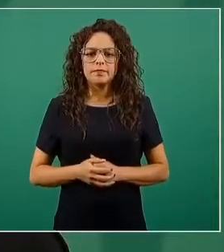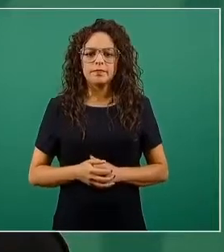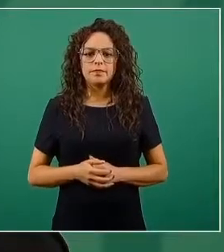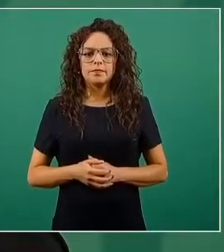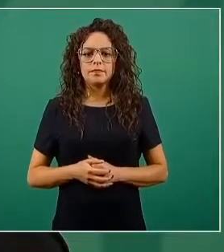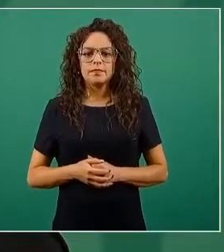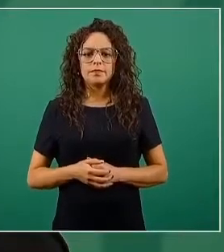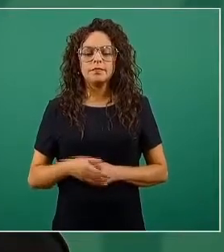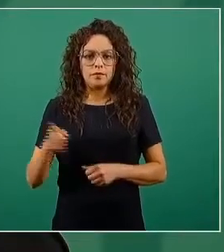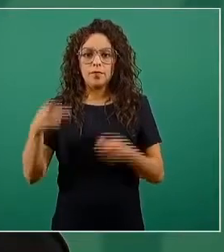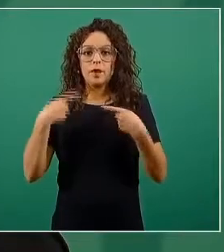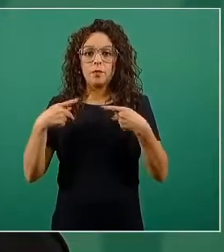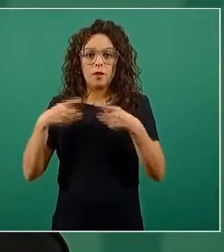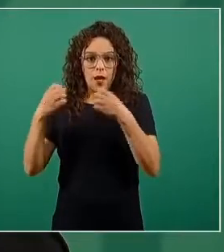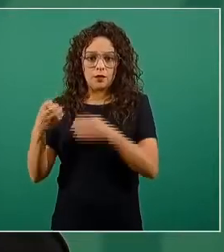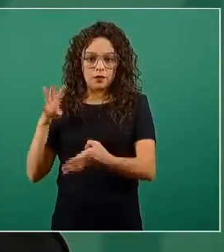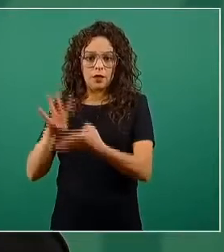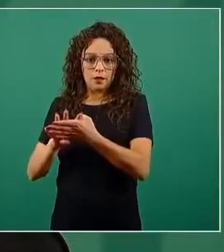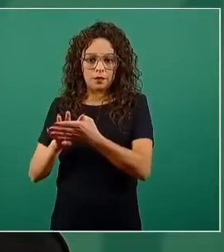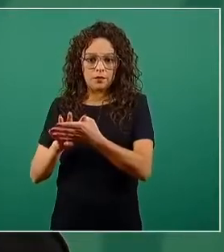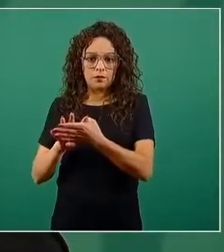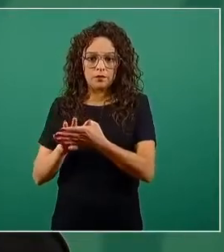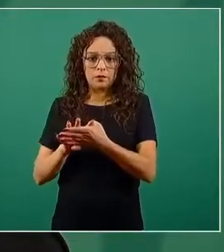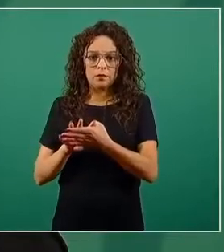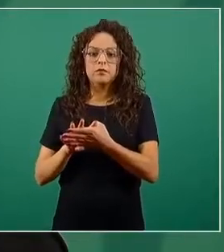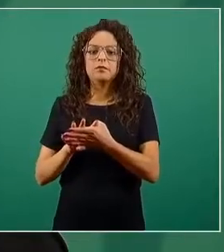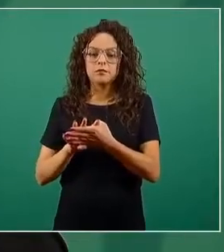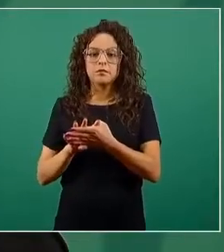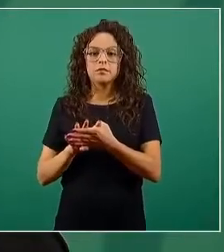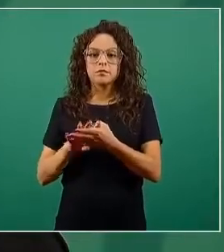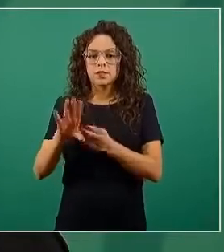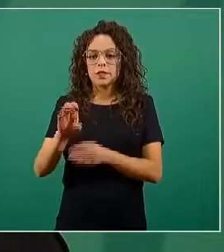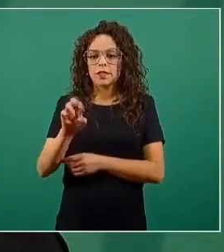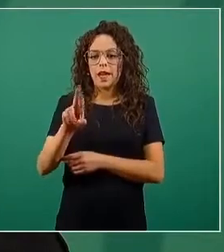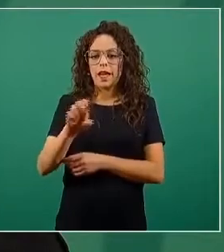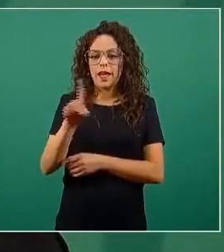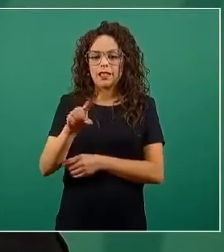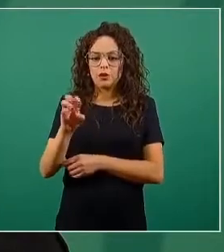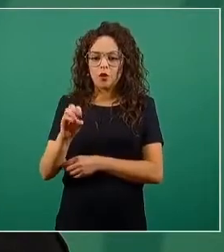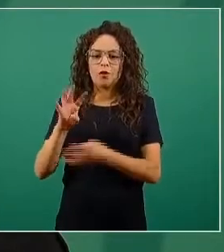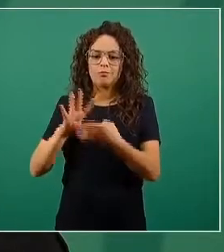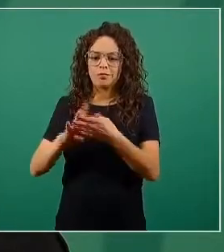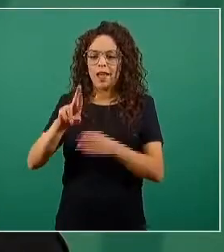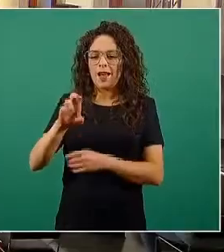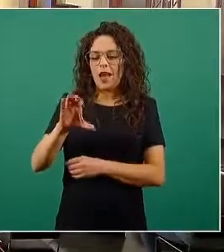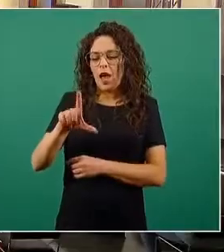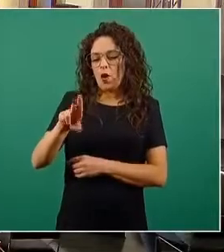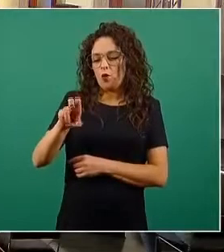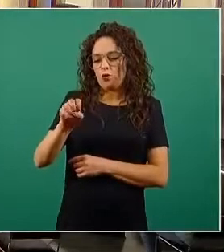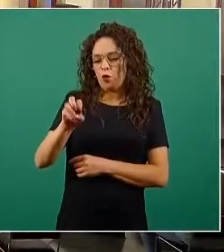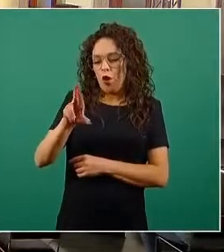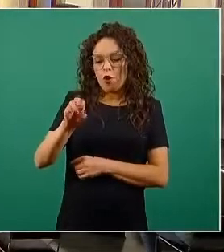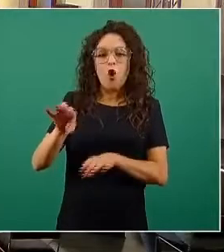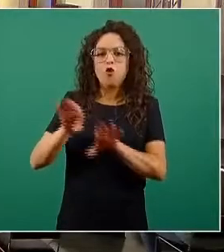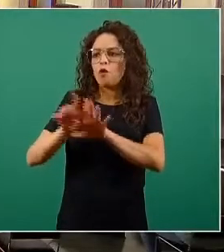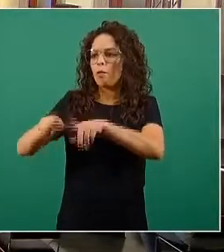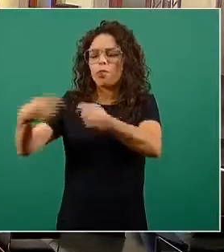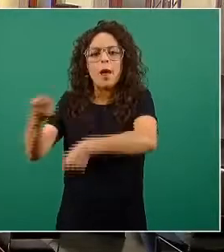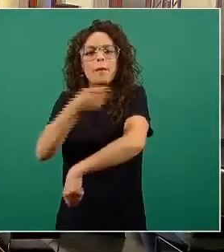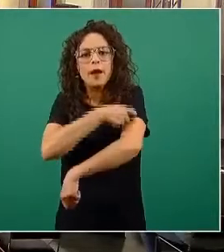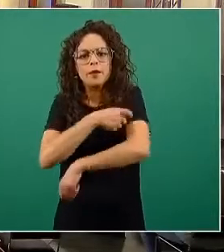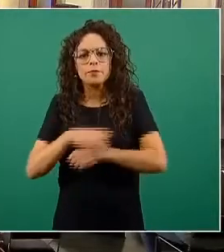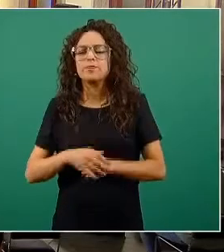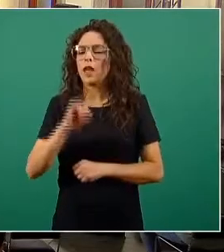que estaban en un cerezo, en un reclusorio, ¿cómo sería la vacunación? Tenemos programas